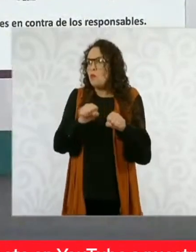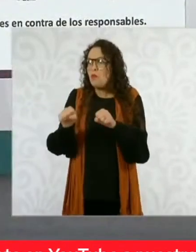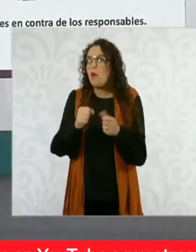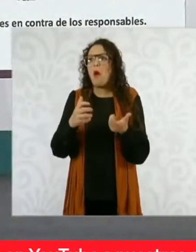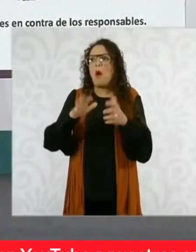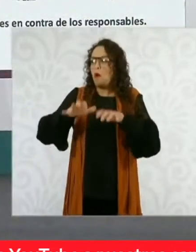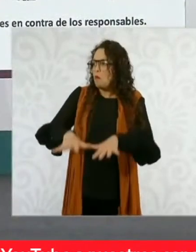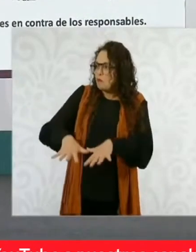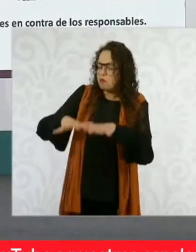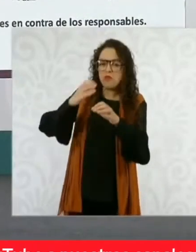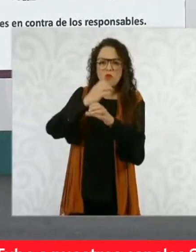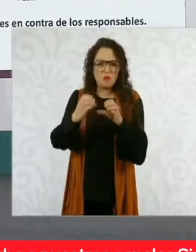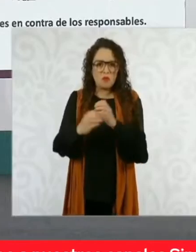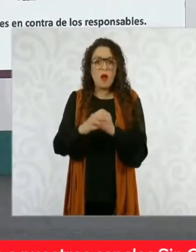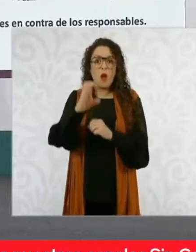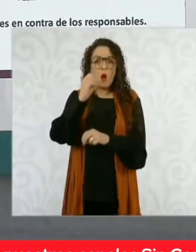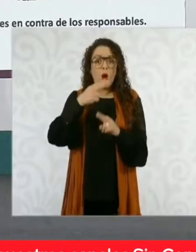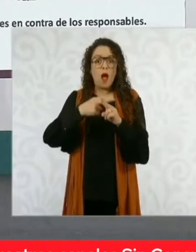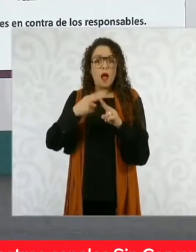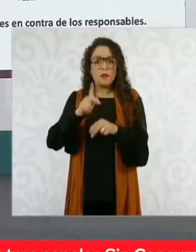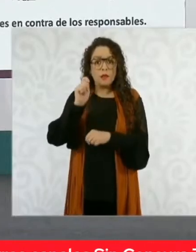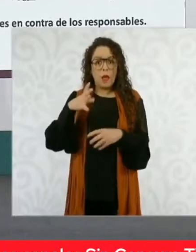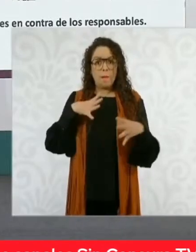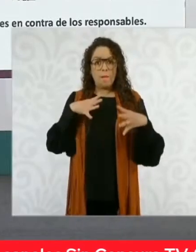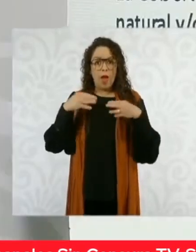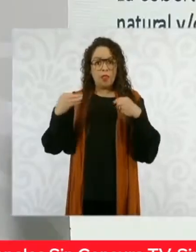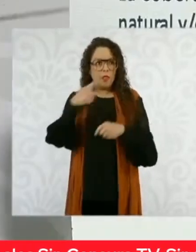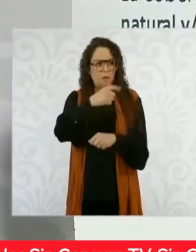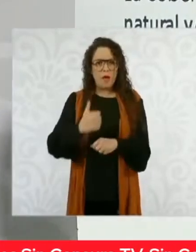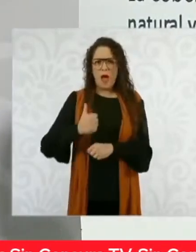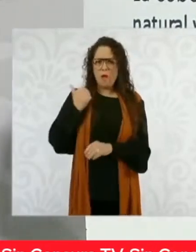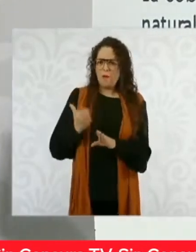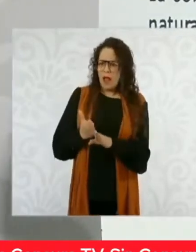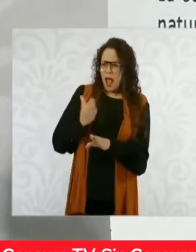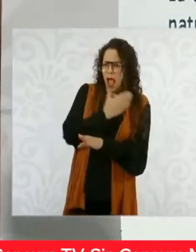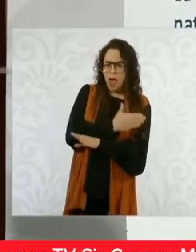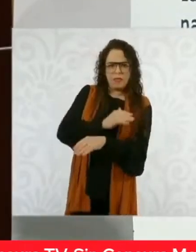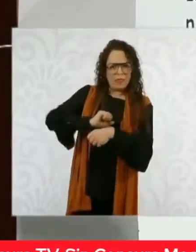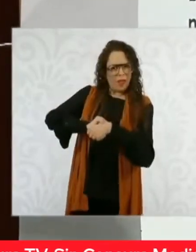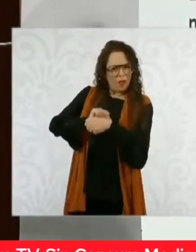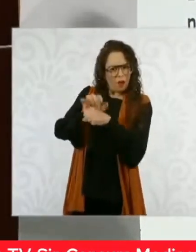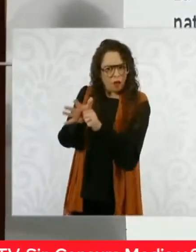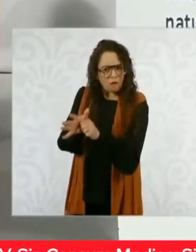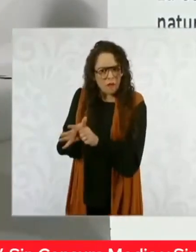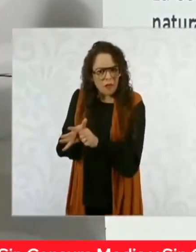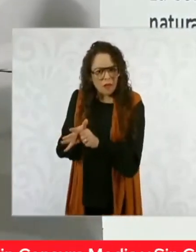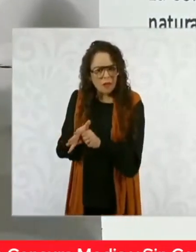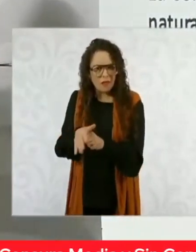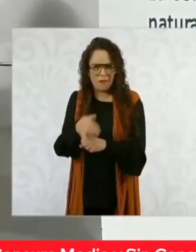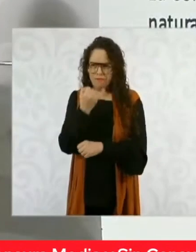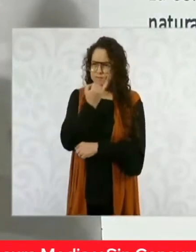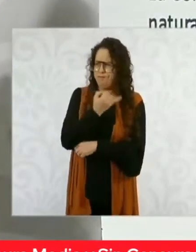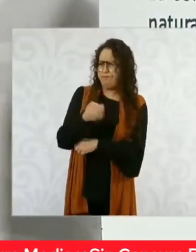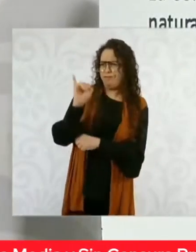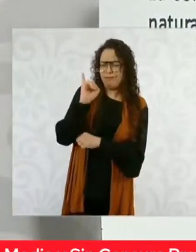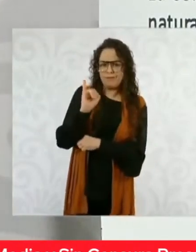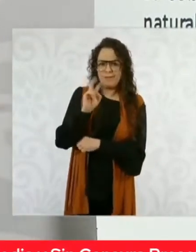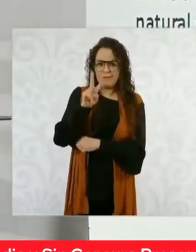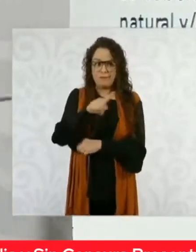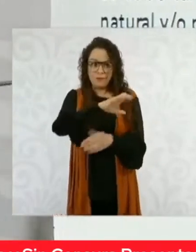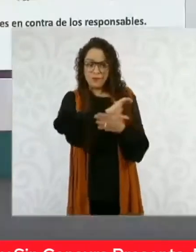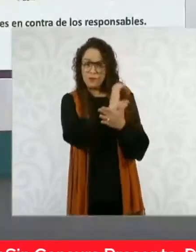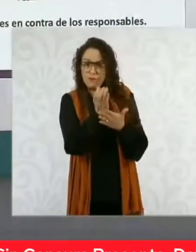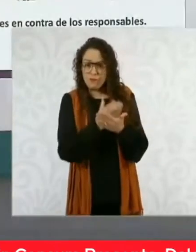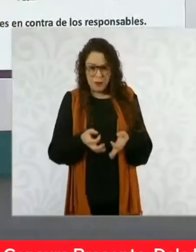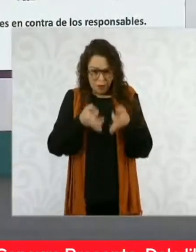lo que hacía que esta póliza fuera incobrable. Es decir, su contratación fue fraudulenta y,